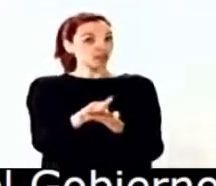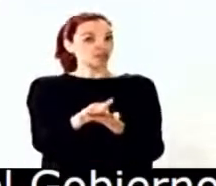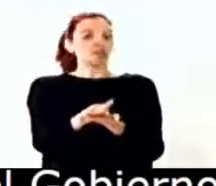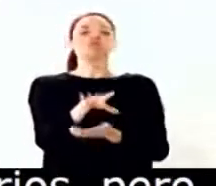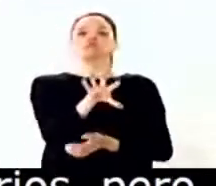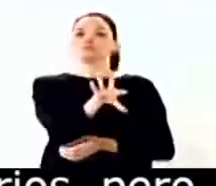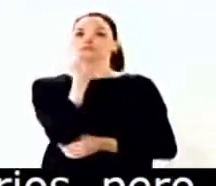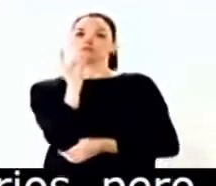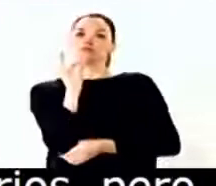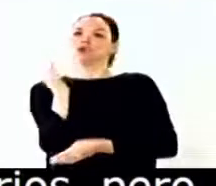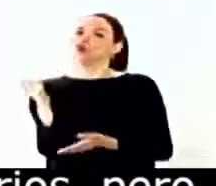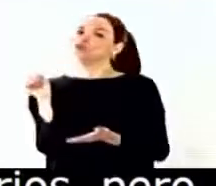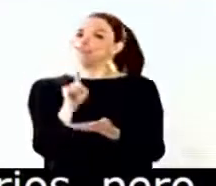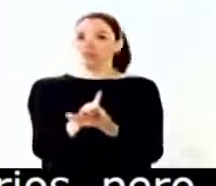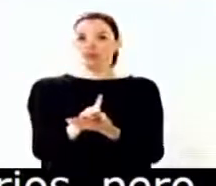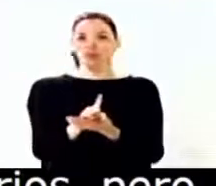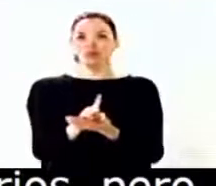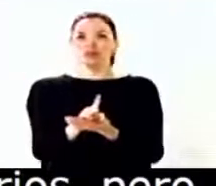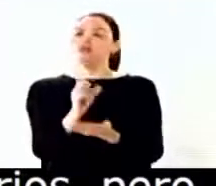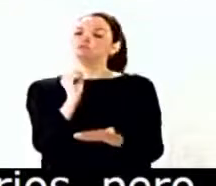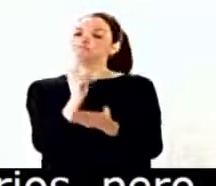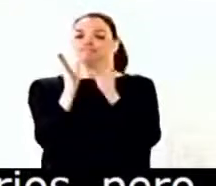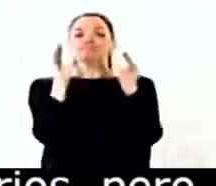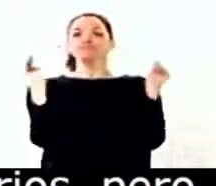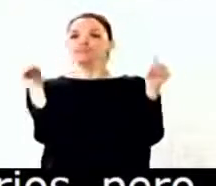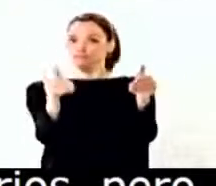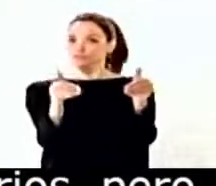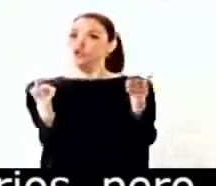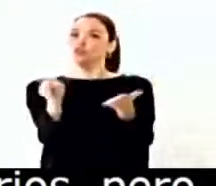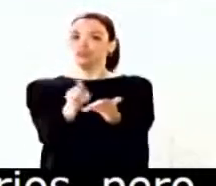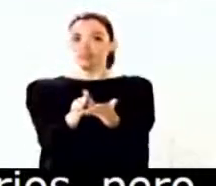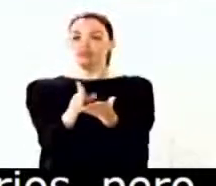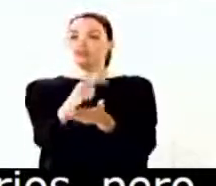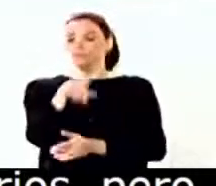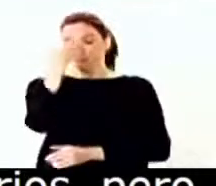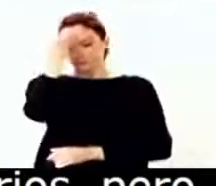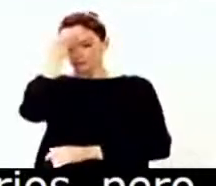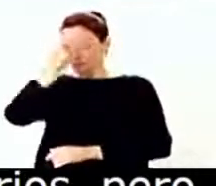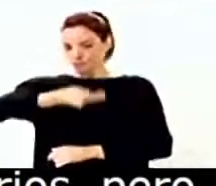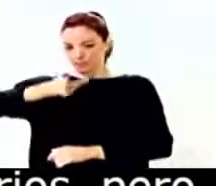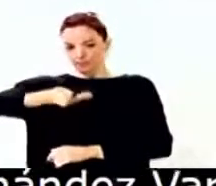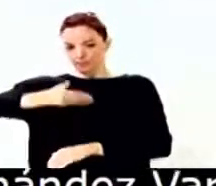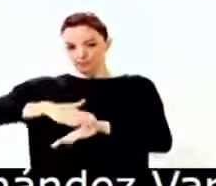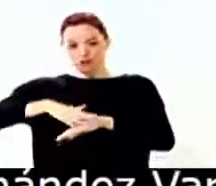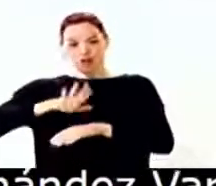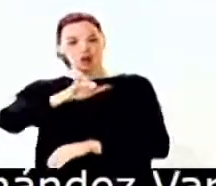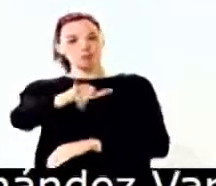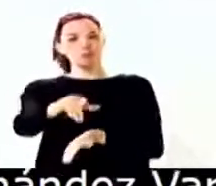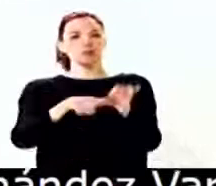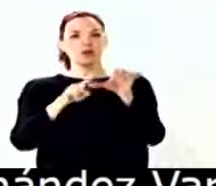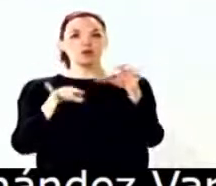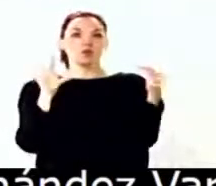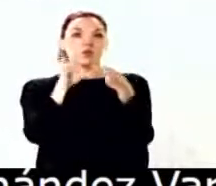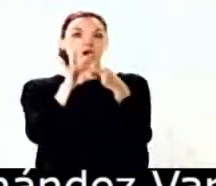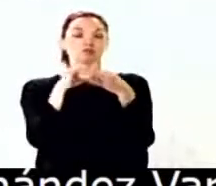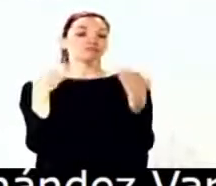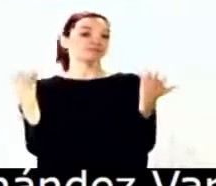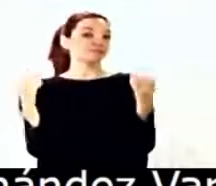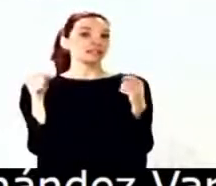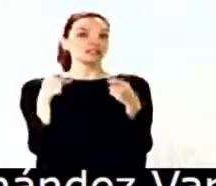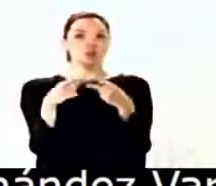un salto, de nuevo hubo una apuesta por algo que nosotros consideramos imprescindible para el campo extremeño, y son los